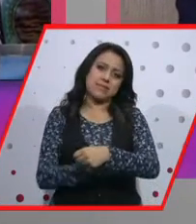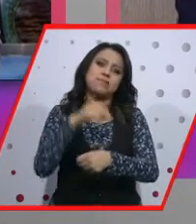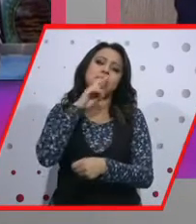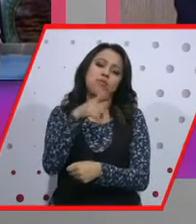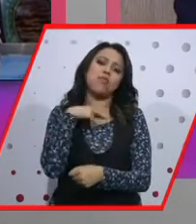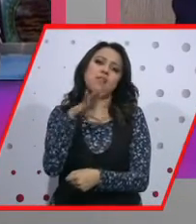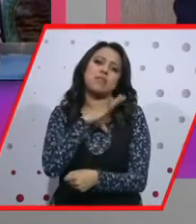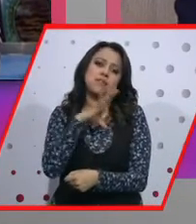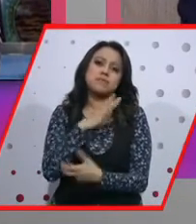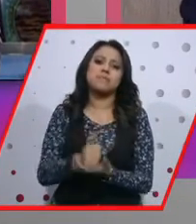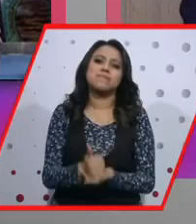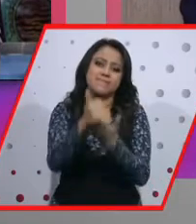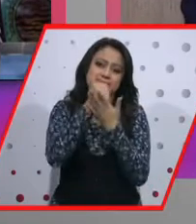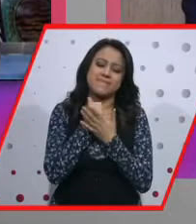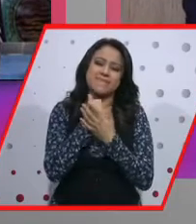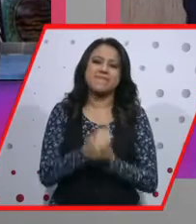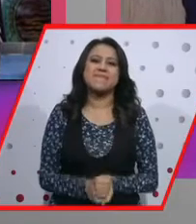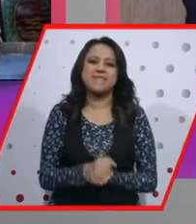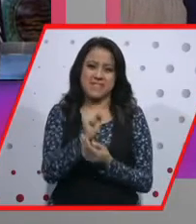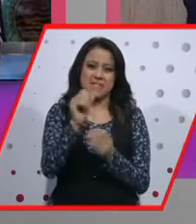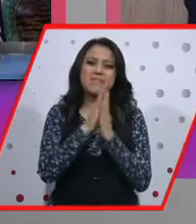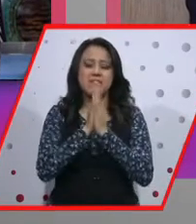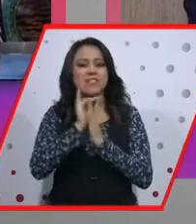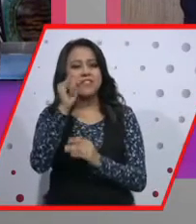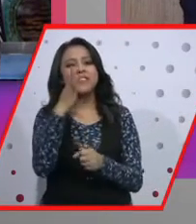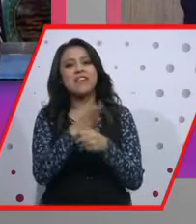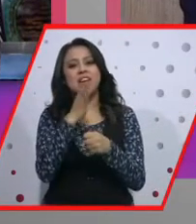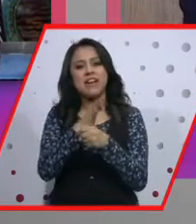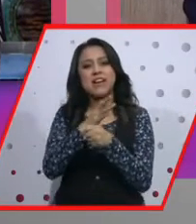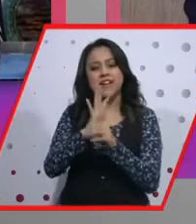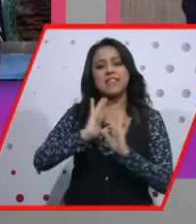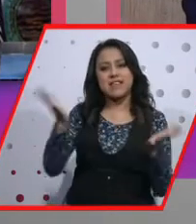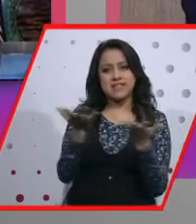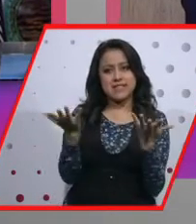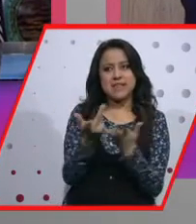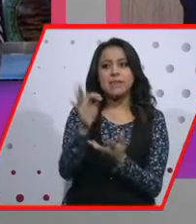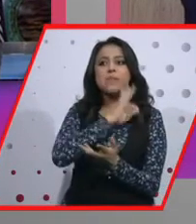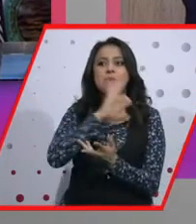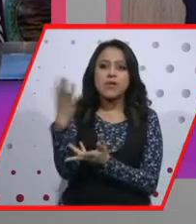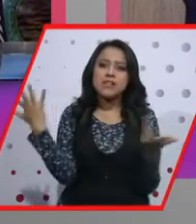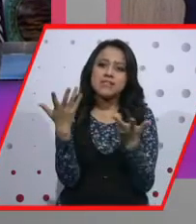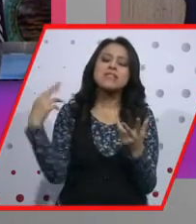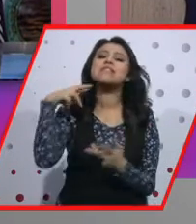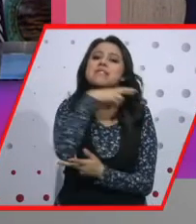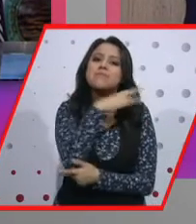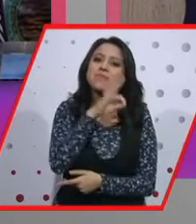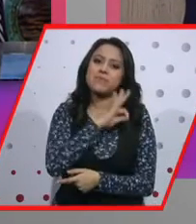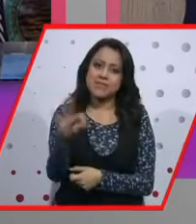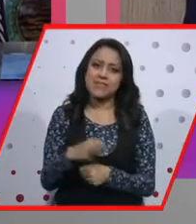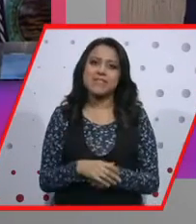no. ¿Ok? Con mucho gusto, señor. Claro que sí. Ahorita claro va a subir sí. En este momento. Aquí a ver lo qué esperamos. Vamos a hacer ahí en una